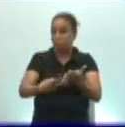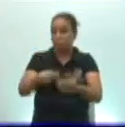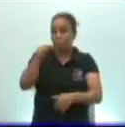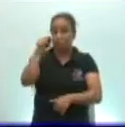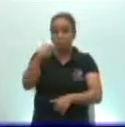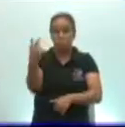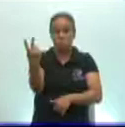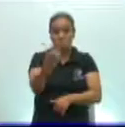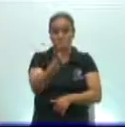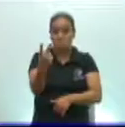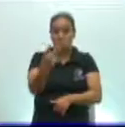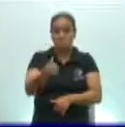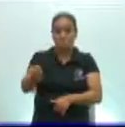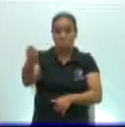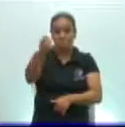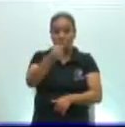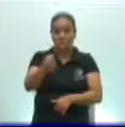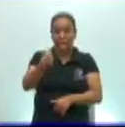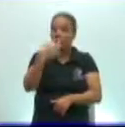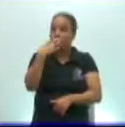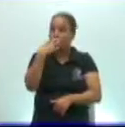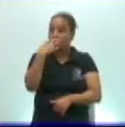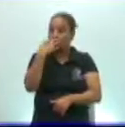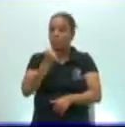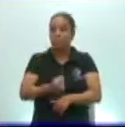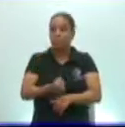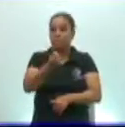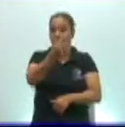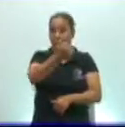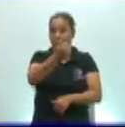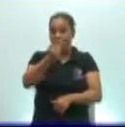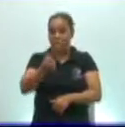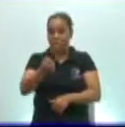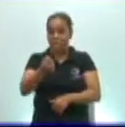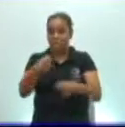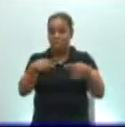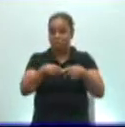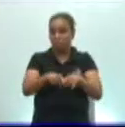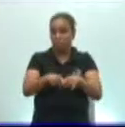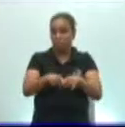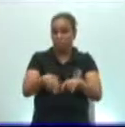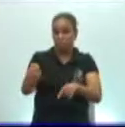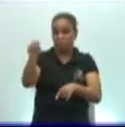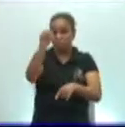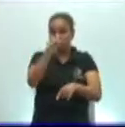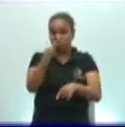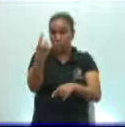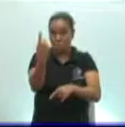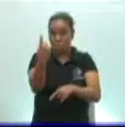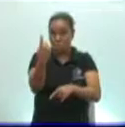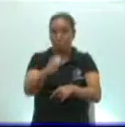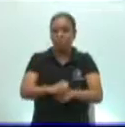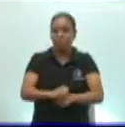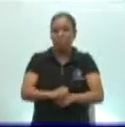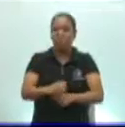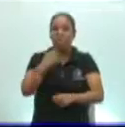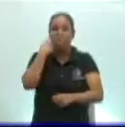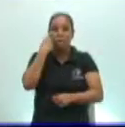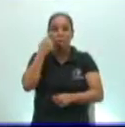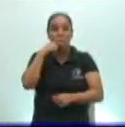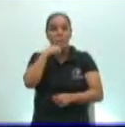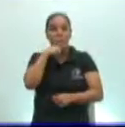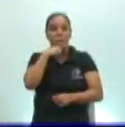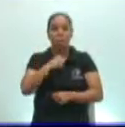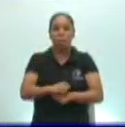dos átomos del elemento oxígeno, porque ya vimos que el oxígeno se representa de color rojo. Y bueno,